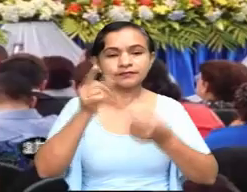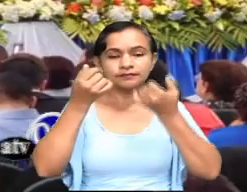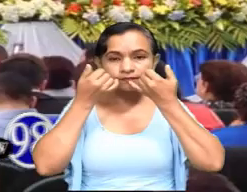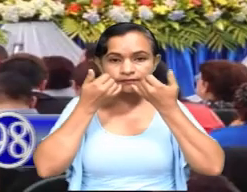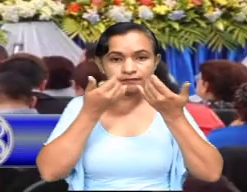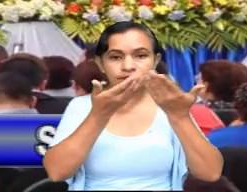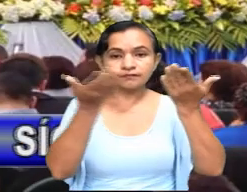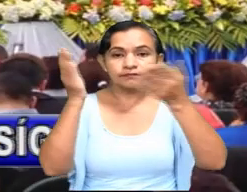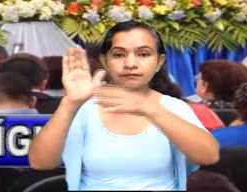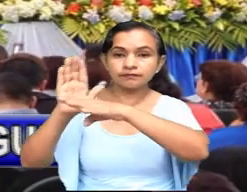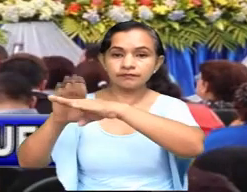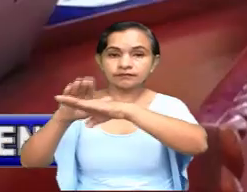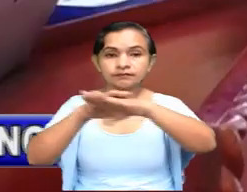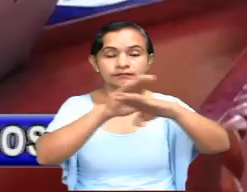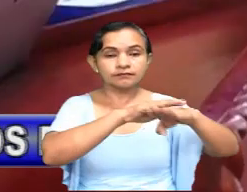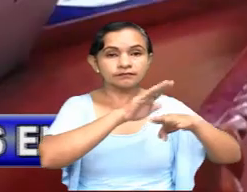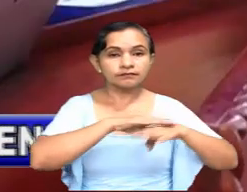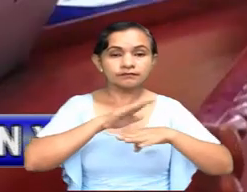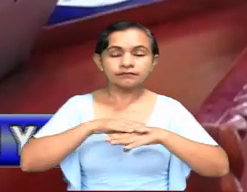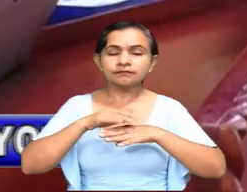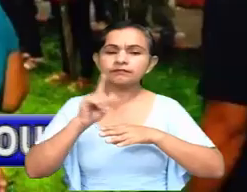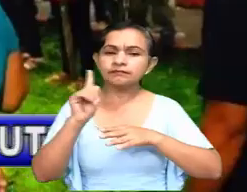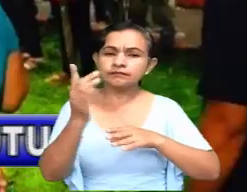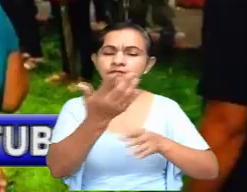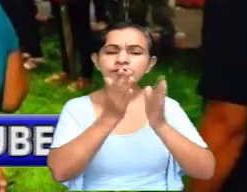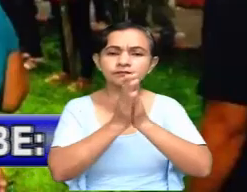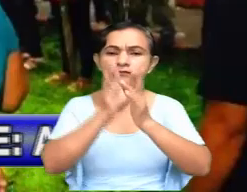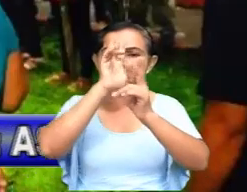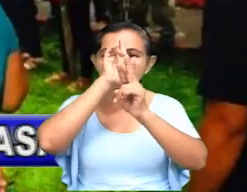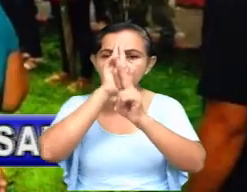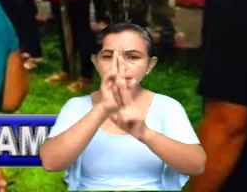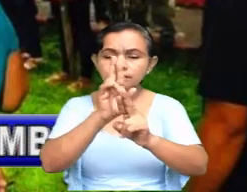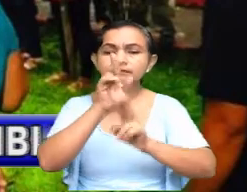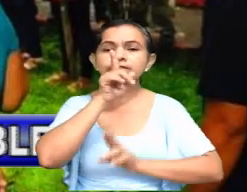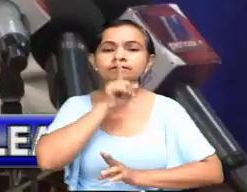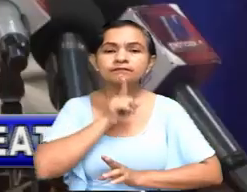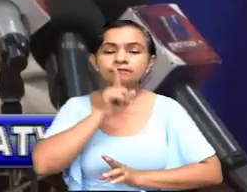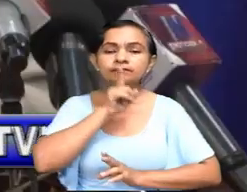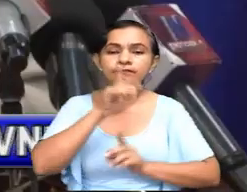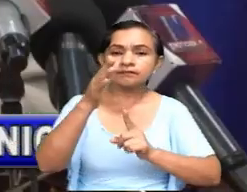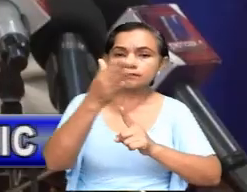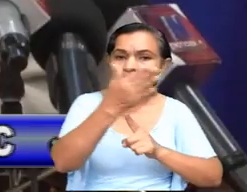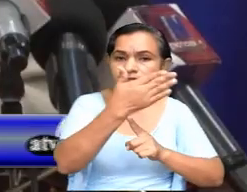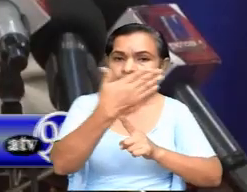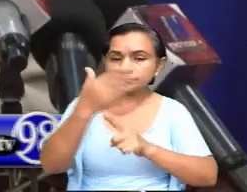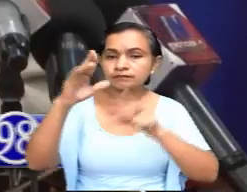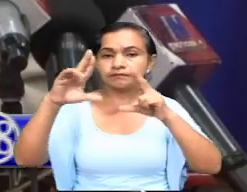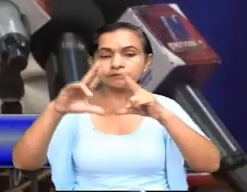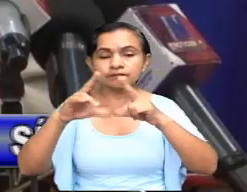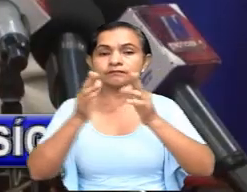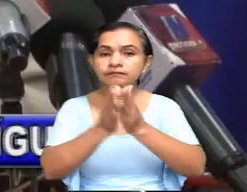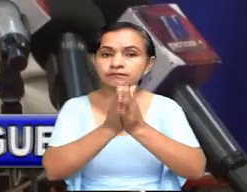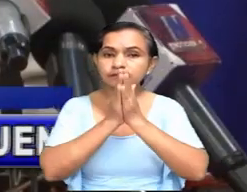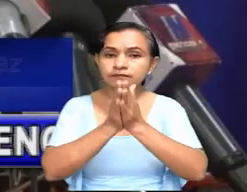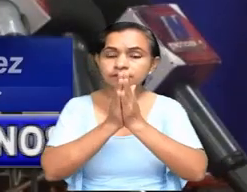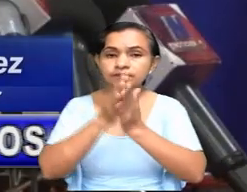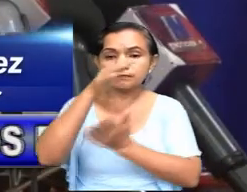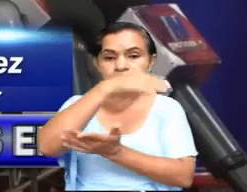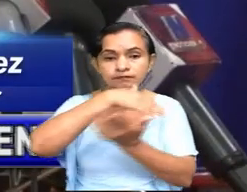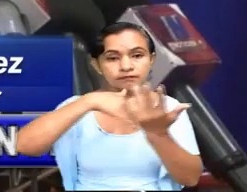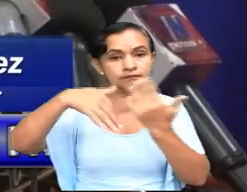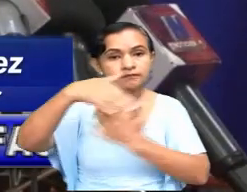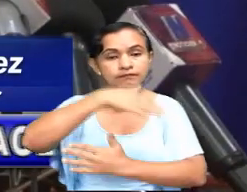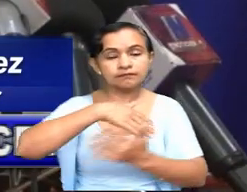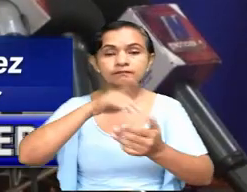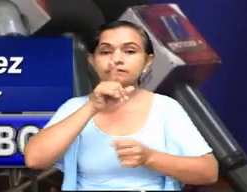hace el llamado a adoptar relaciones de tolerancia y respeto a los símbolos patrios. Estamos llamados a vivir en relaciones